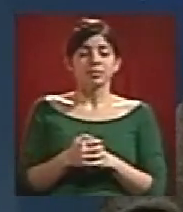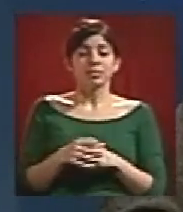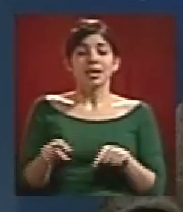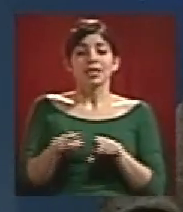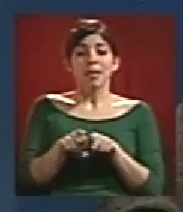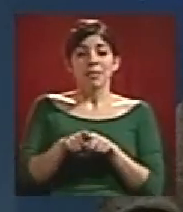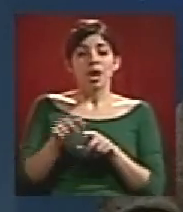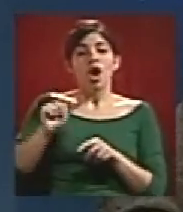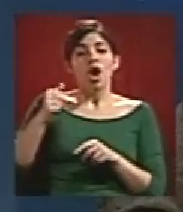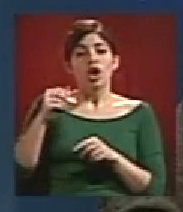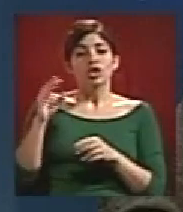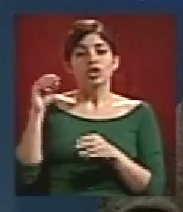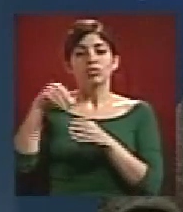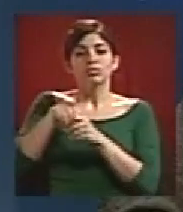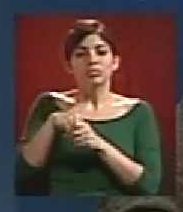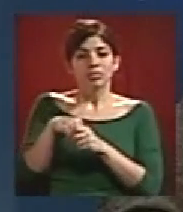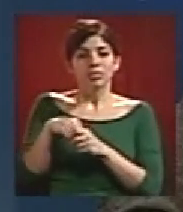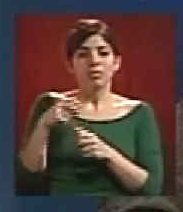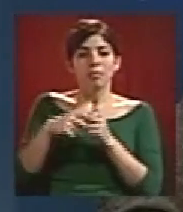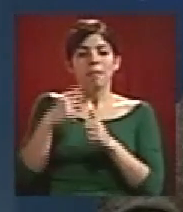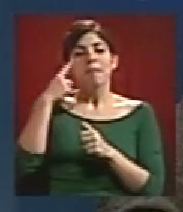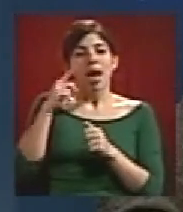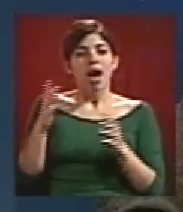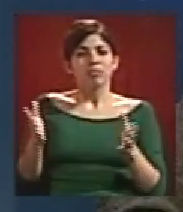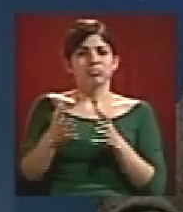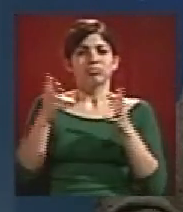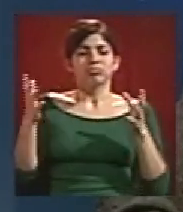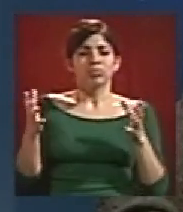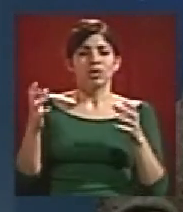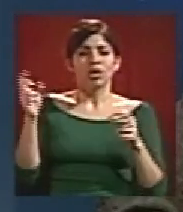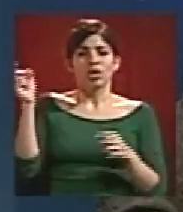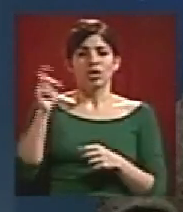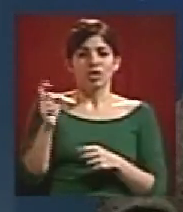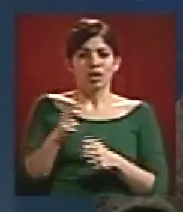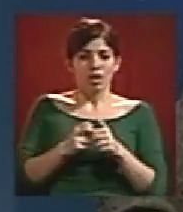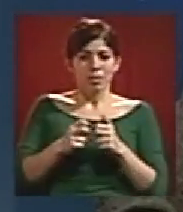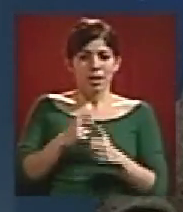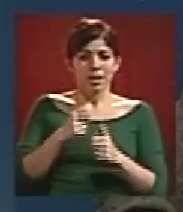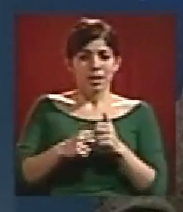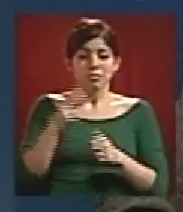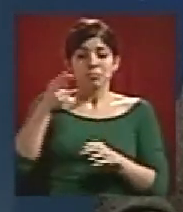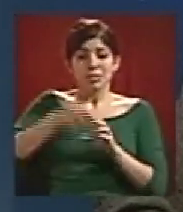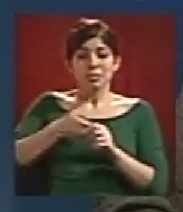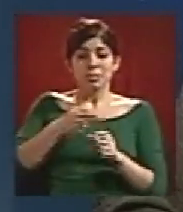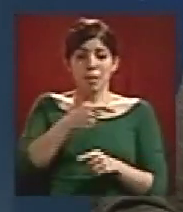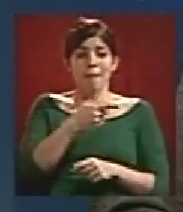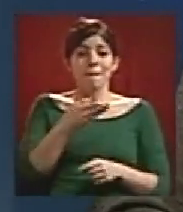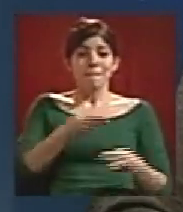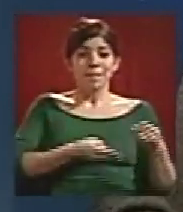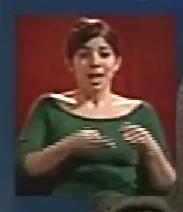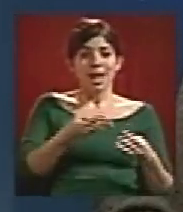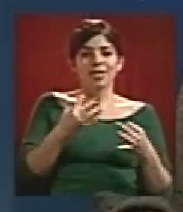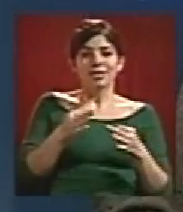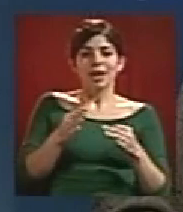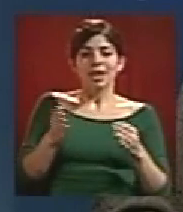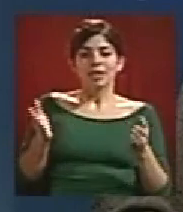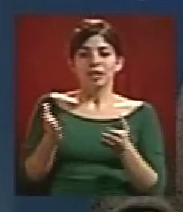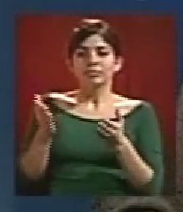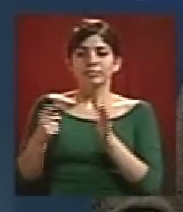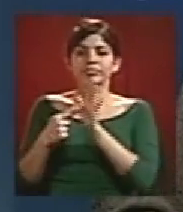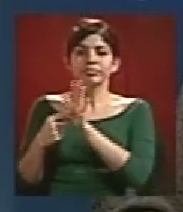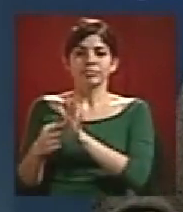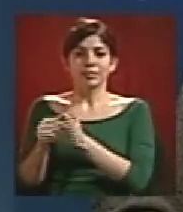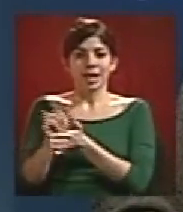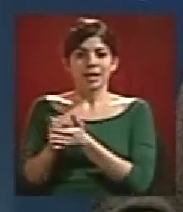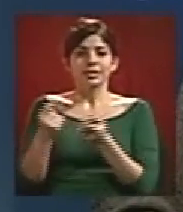ingrediente a esa tormenta, que al final el mismo mercado va a tratar de reflejarla, y eso es lo que creemos que está